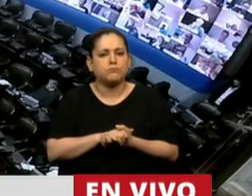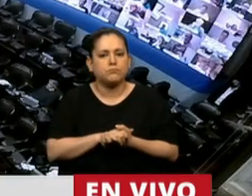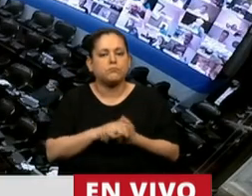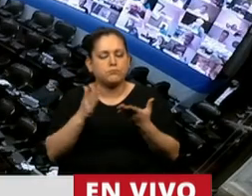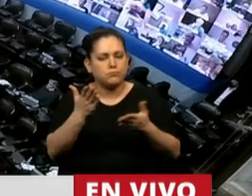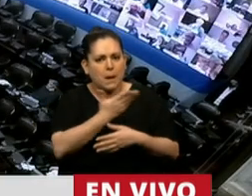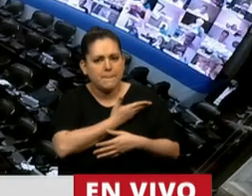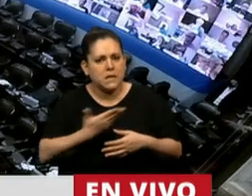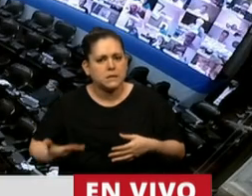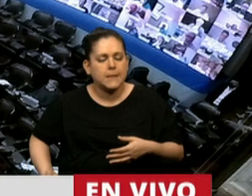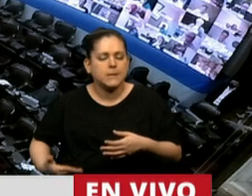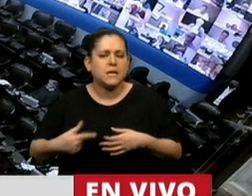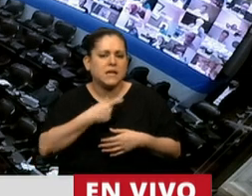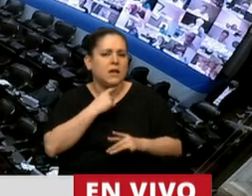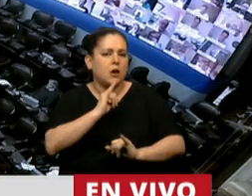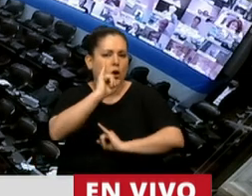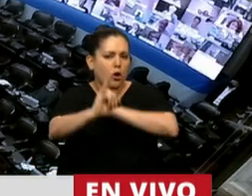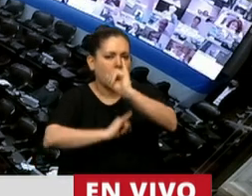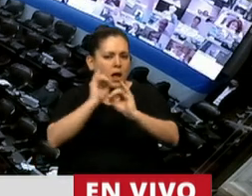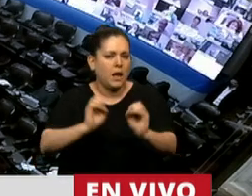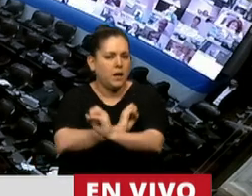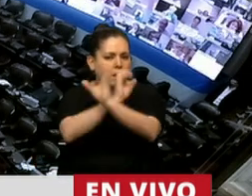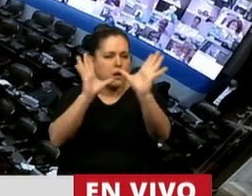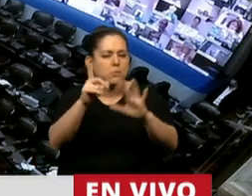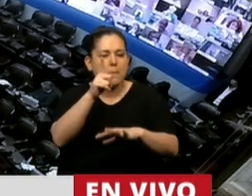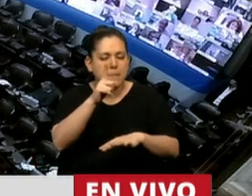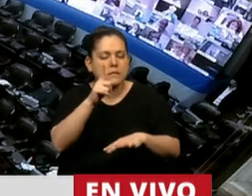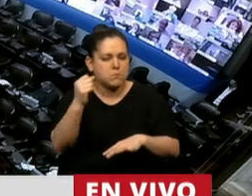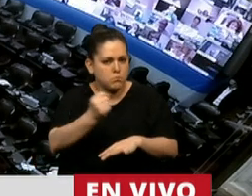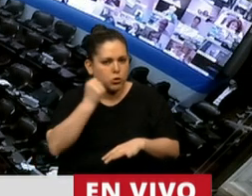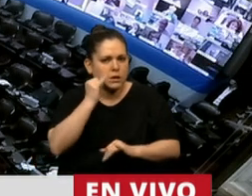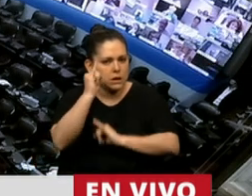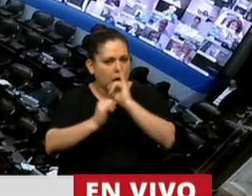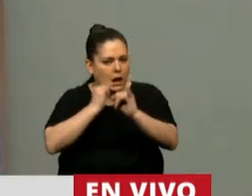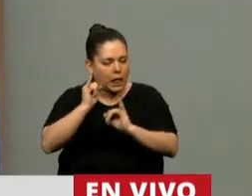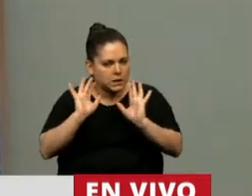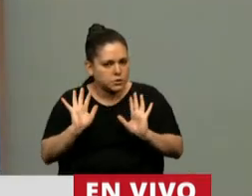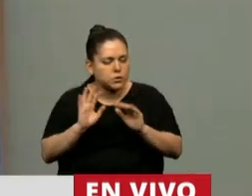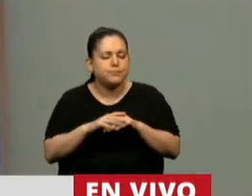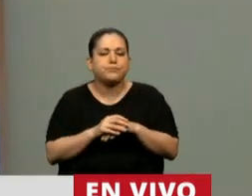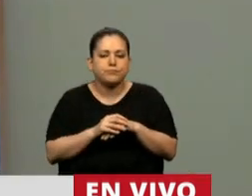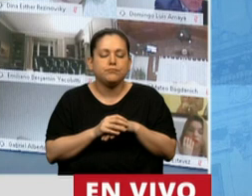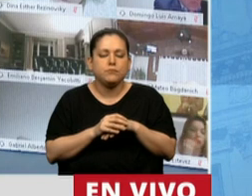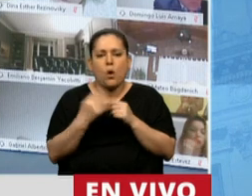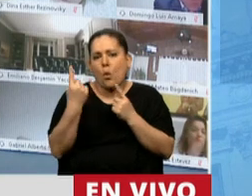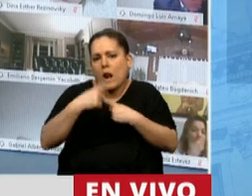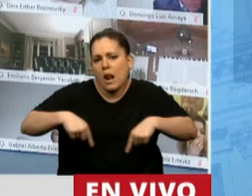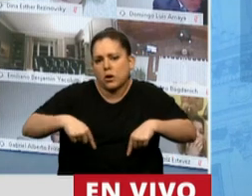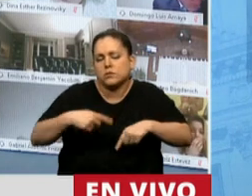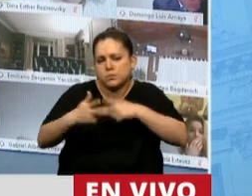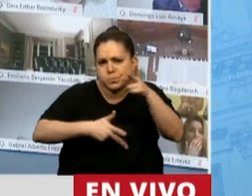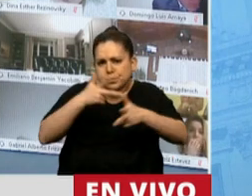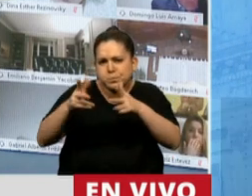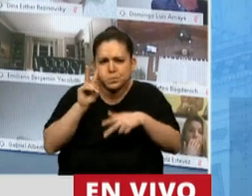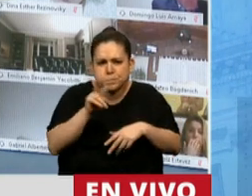presidente Yo quiero hacer una una aclaración porque creo que es imprescindible por alguna de las cosas que se han dicho